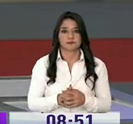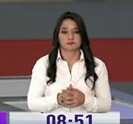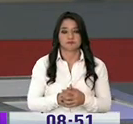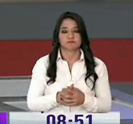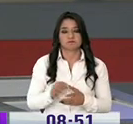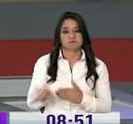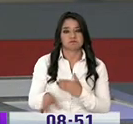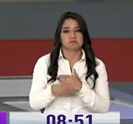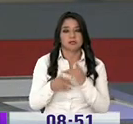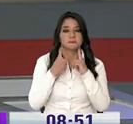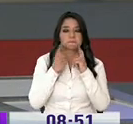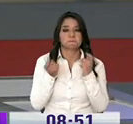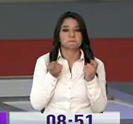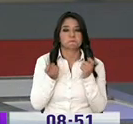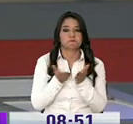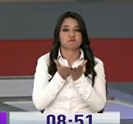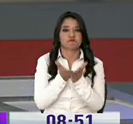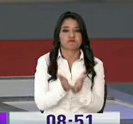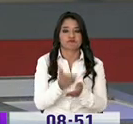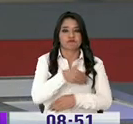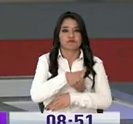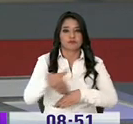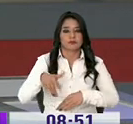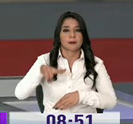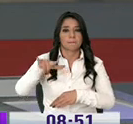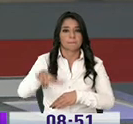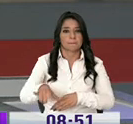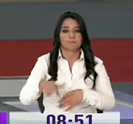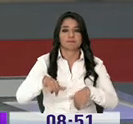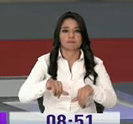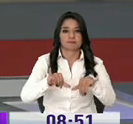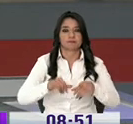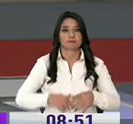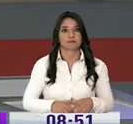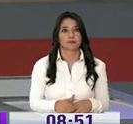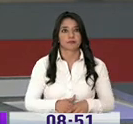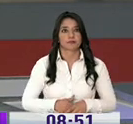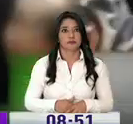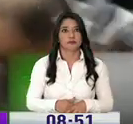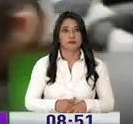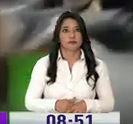refuerzan, claro, los controles en puertos, aeropuertos y fronteras. La contamos.